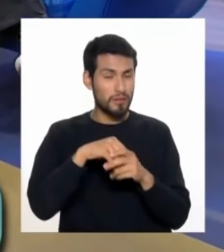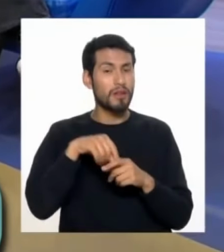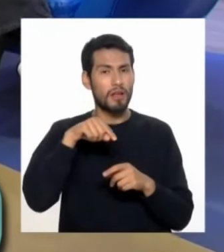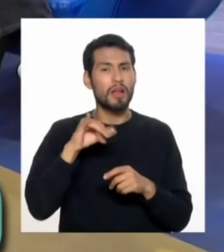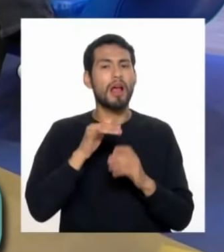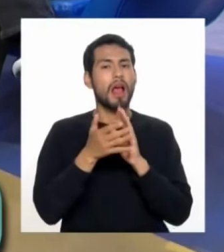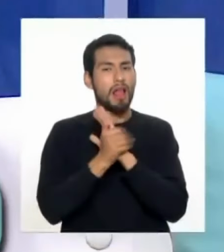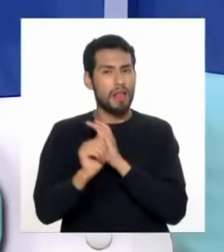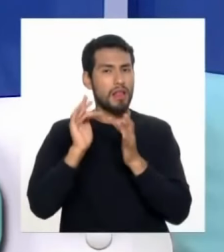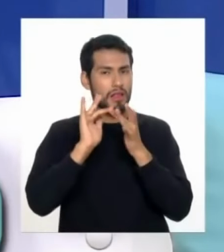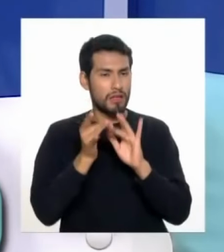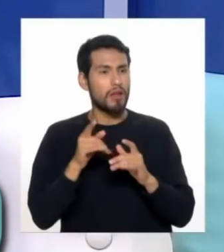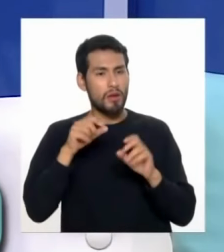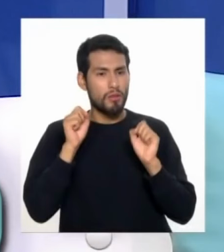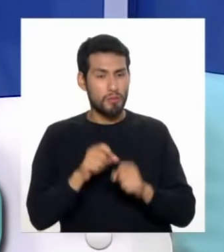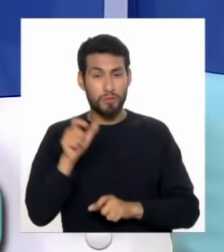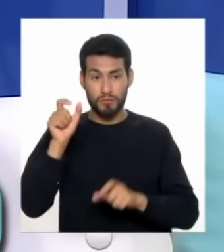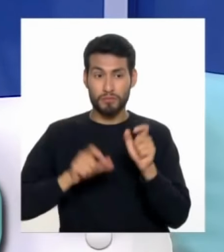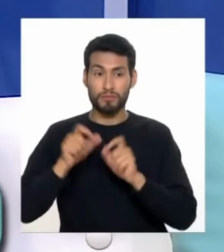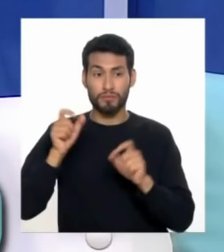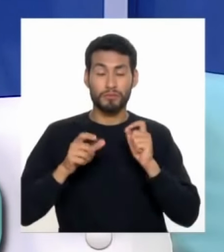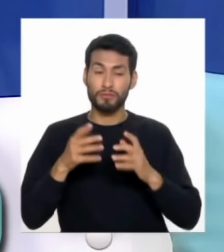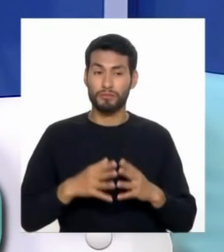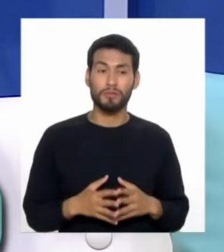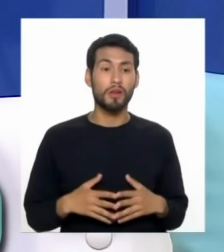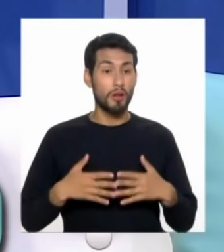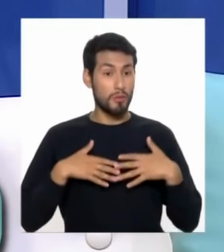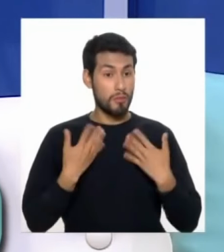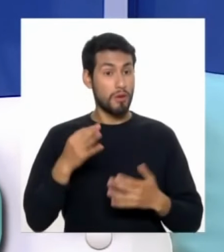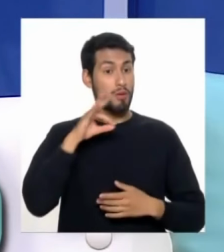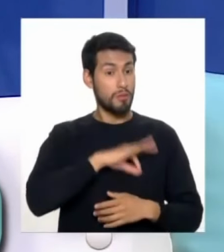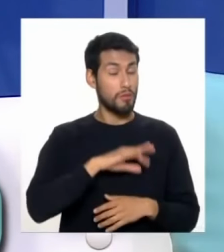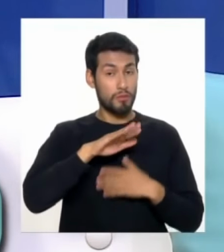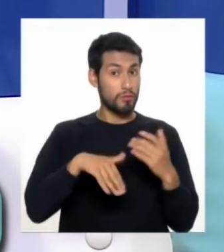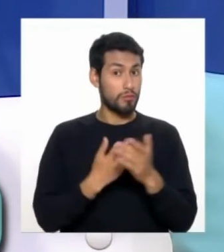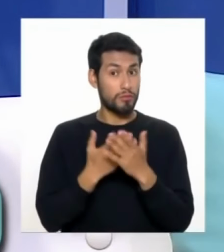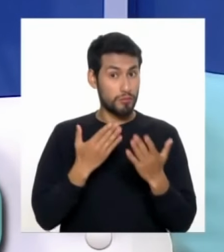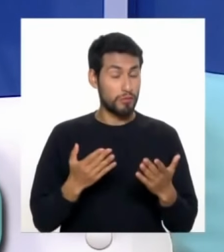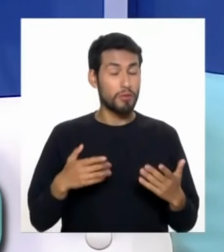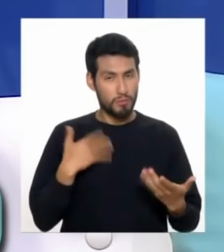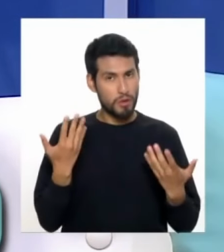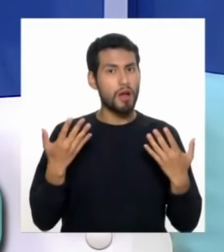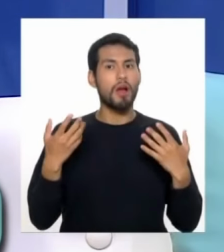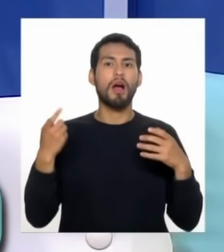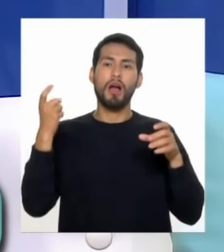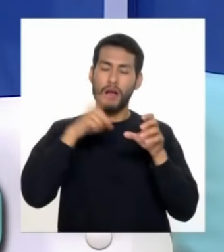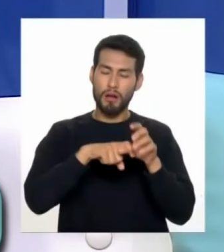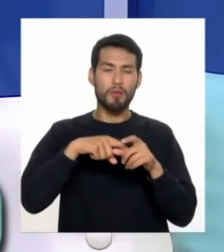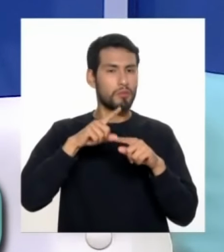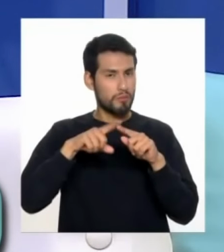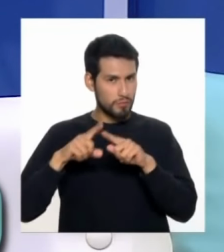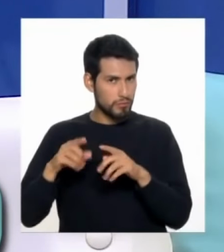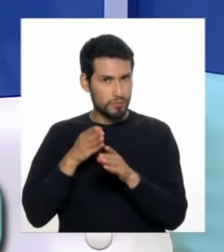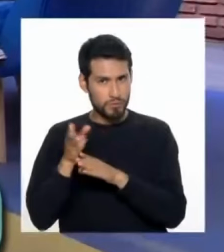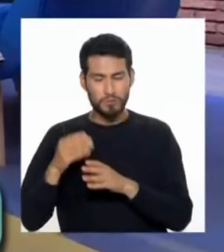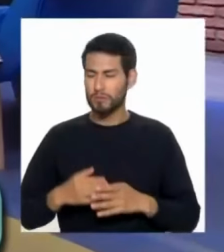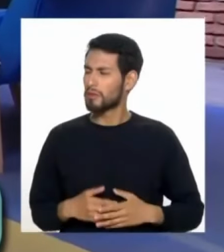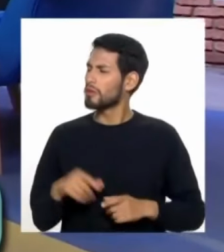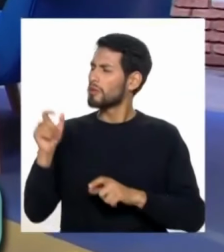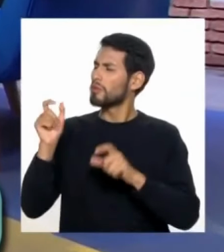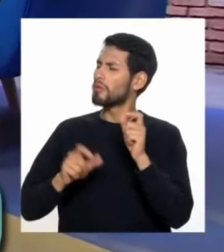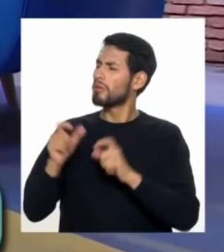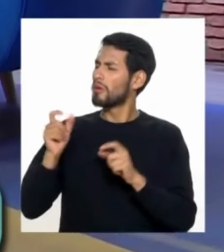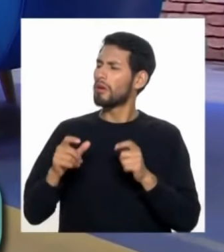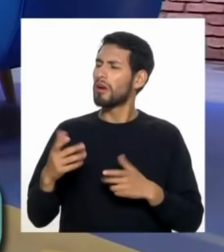talento digital, es decir, las capacidades de las personas de poder aprovechar todas estas herramientas y poder insertarse en estos ámbitos, ¿no? ¿Cuántas son las personas que